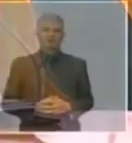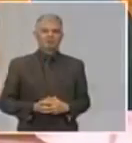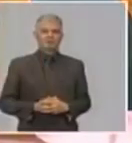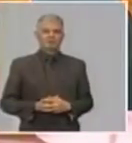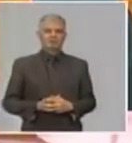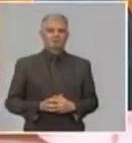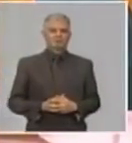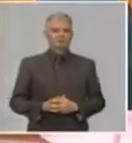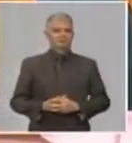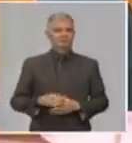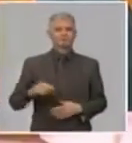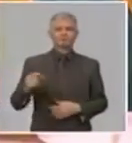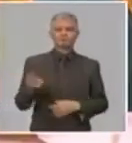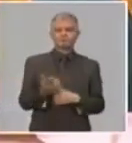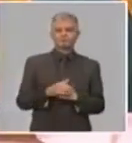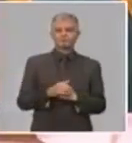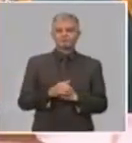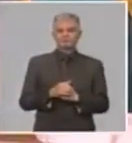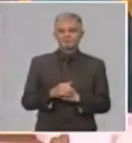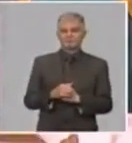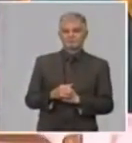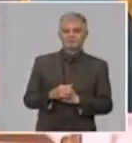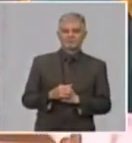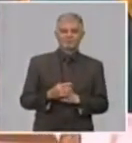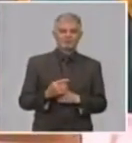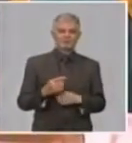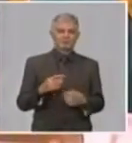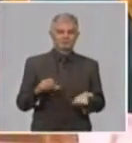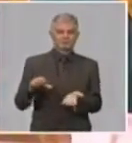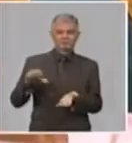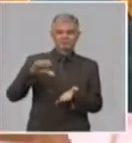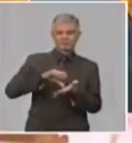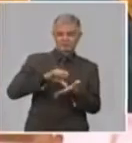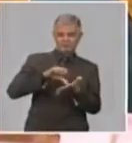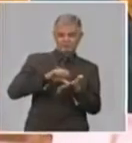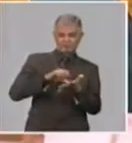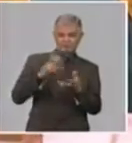De los centros importantes, más reconocidos,